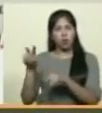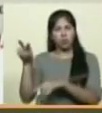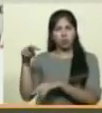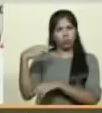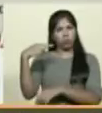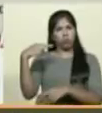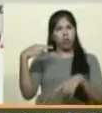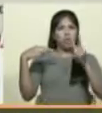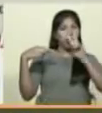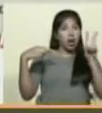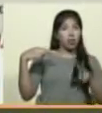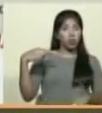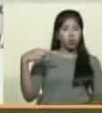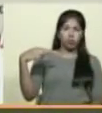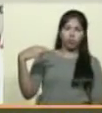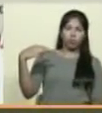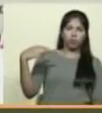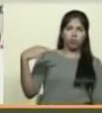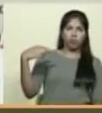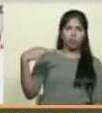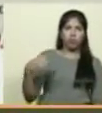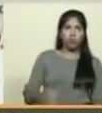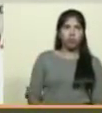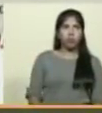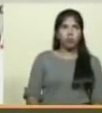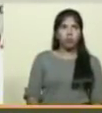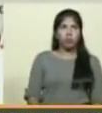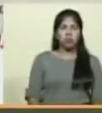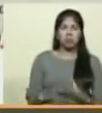más aún cuando nuestro programa incorpora